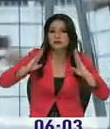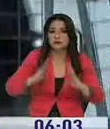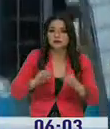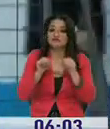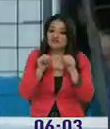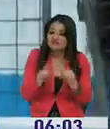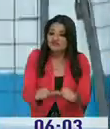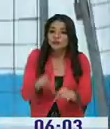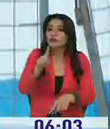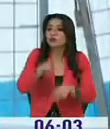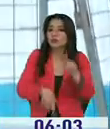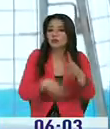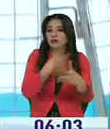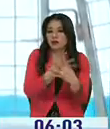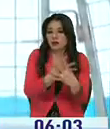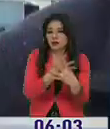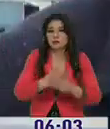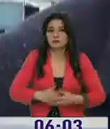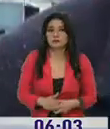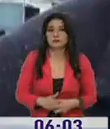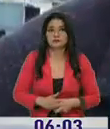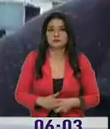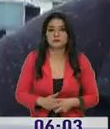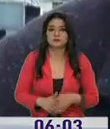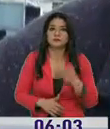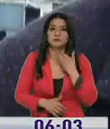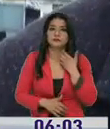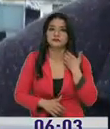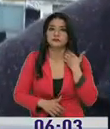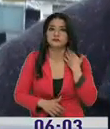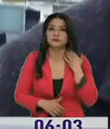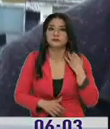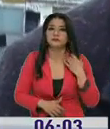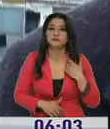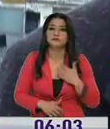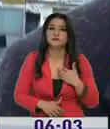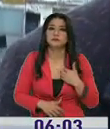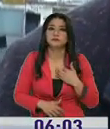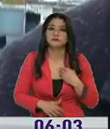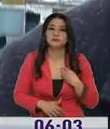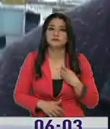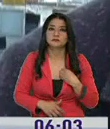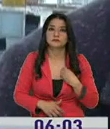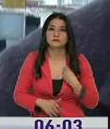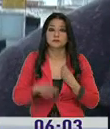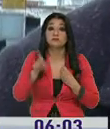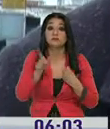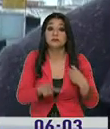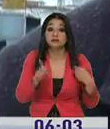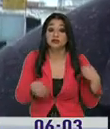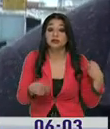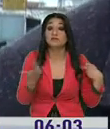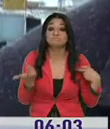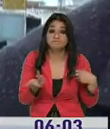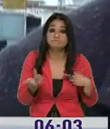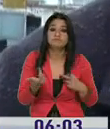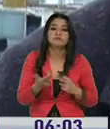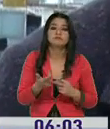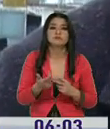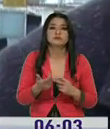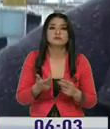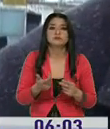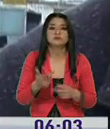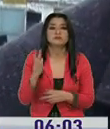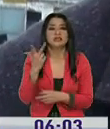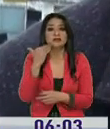continuar en el centro de rehabilitación social las personas tienen que estar comprendidas en un margen de